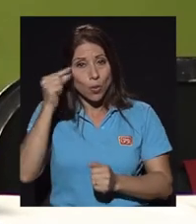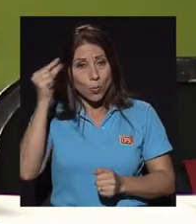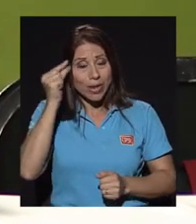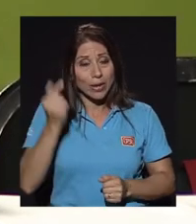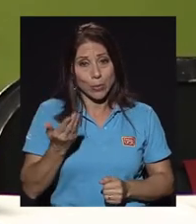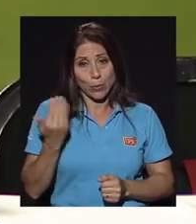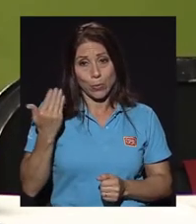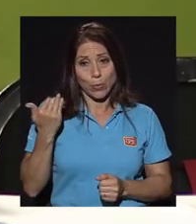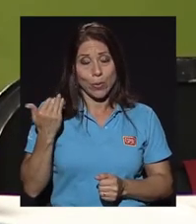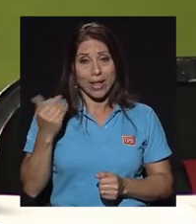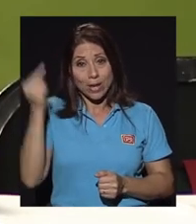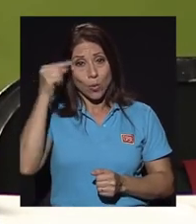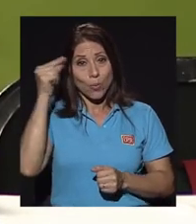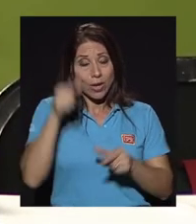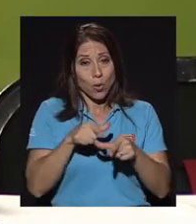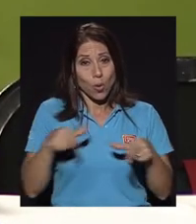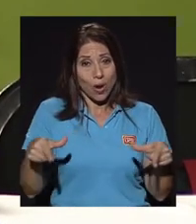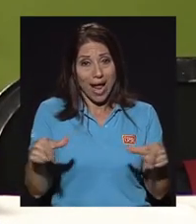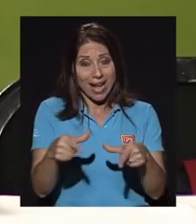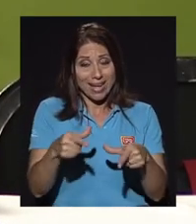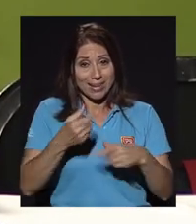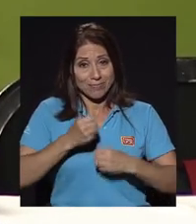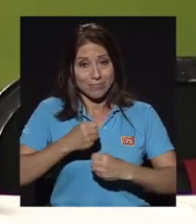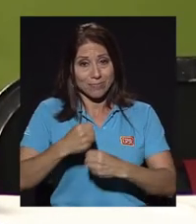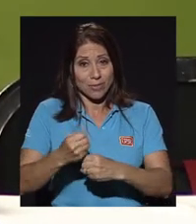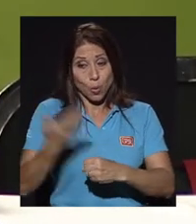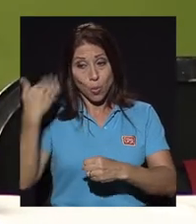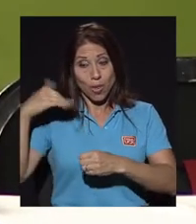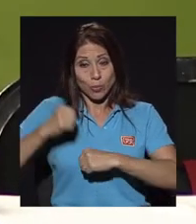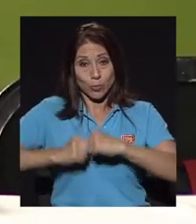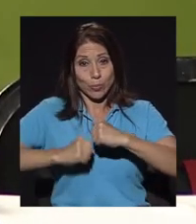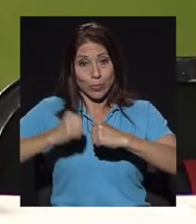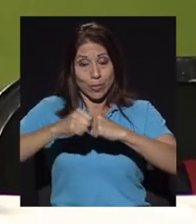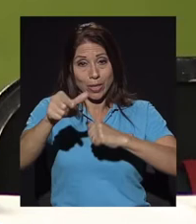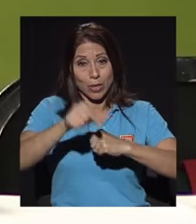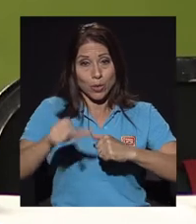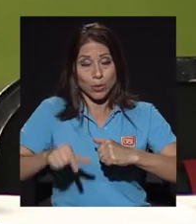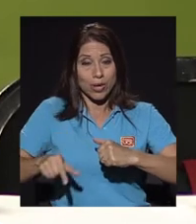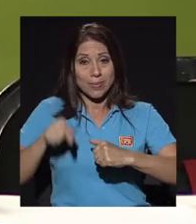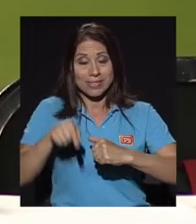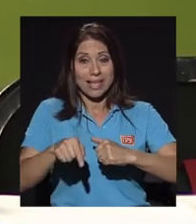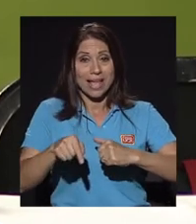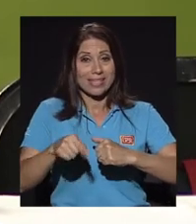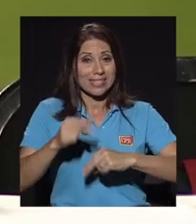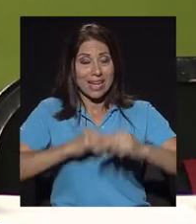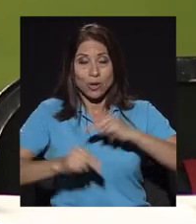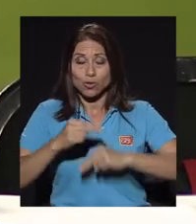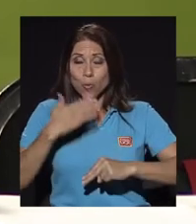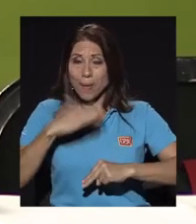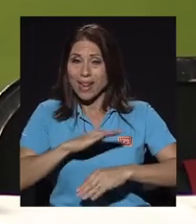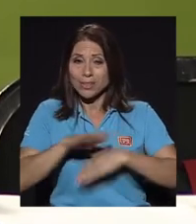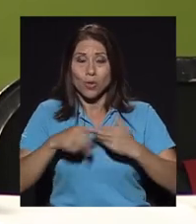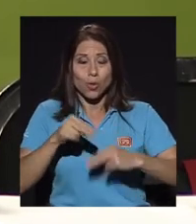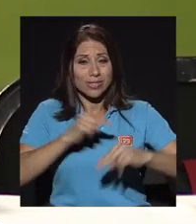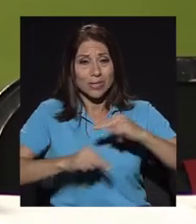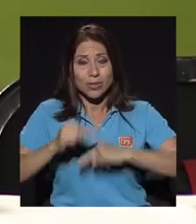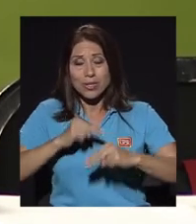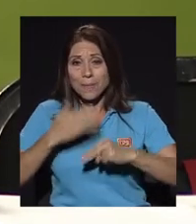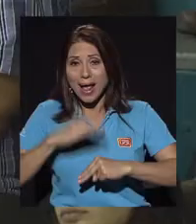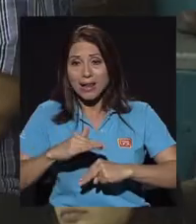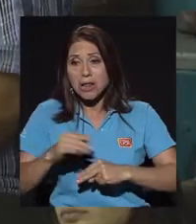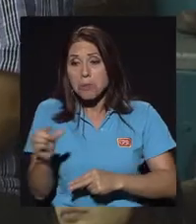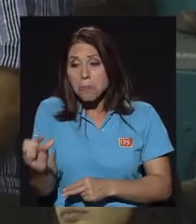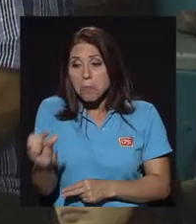gobierno cuando se estuvo haciendo la represa de Turrialba, se negoció mal, y todas se han venido negociando mal. Con cualquier poquito nos